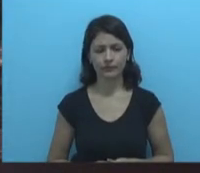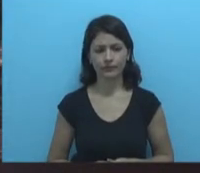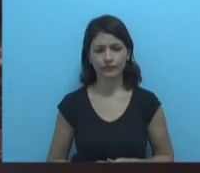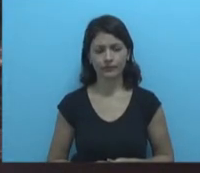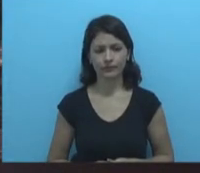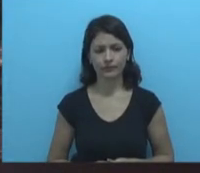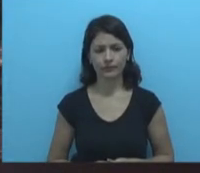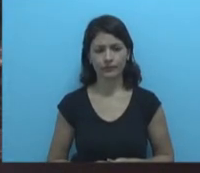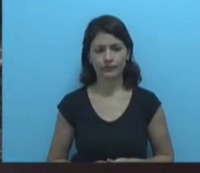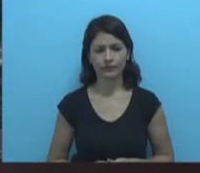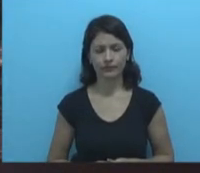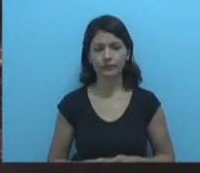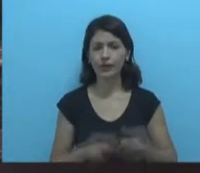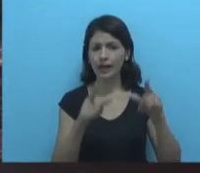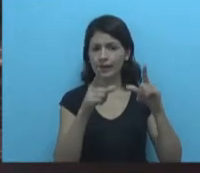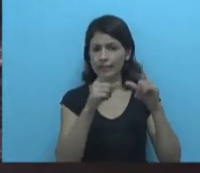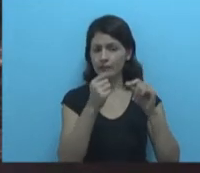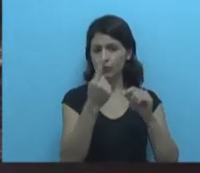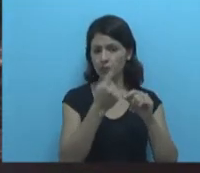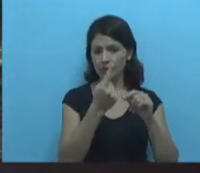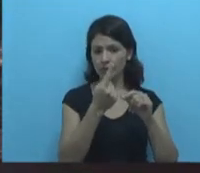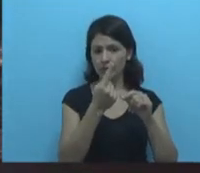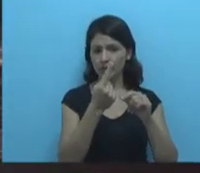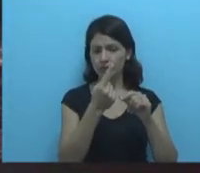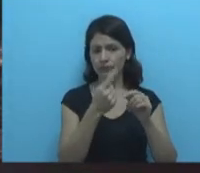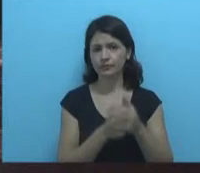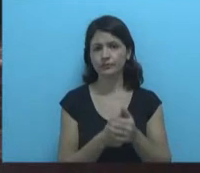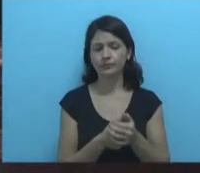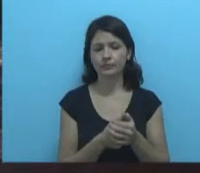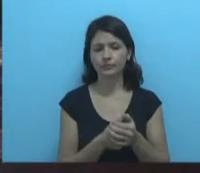A consideración en particular, artículo primero,